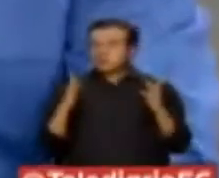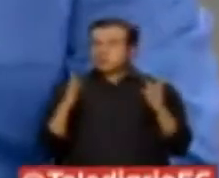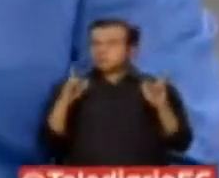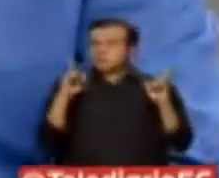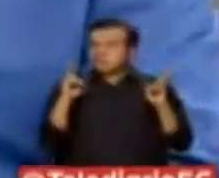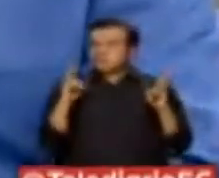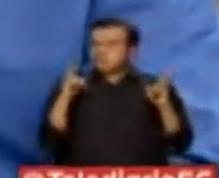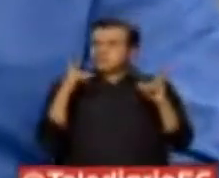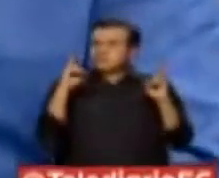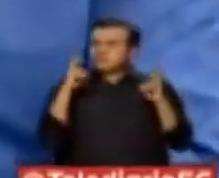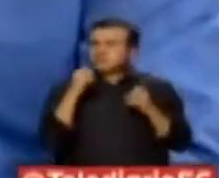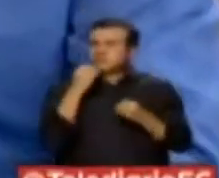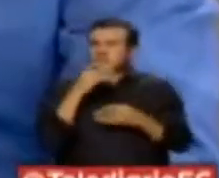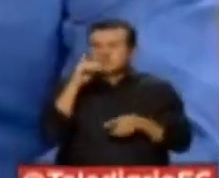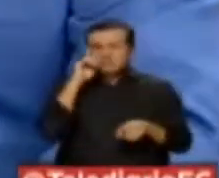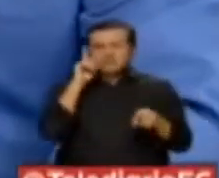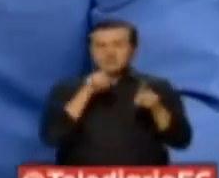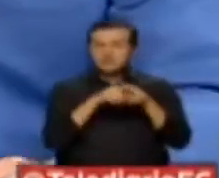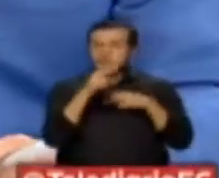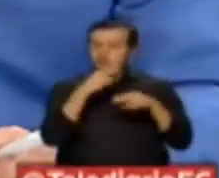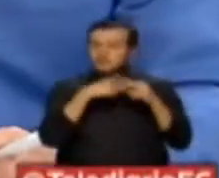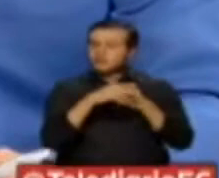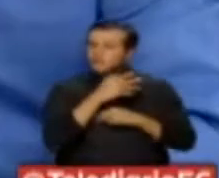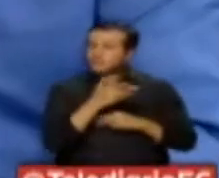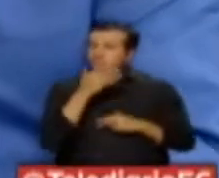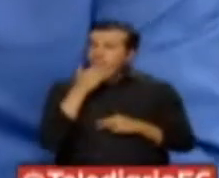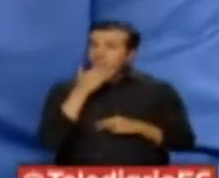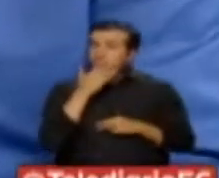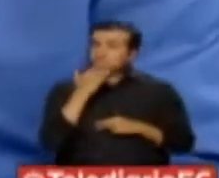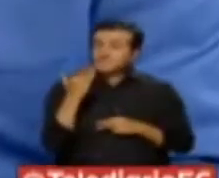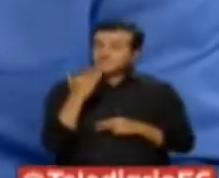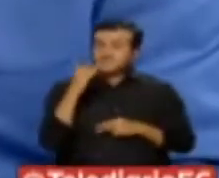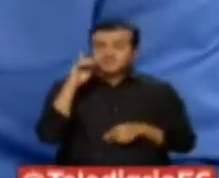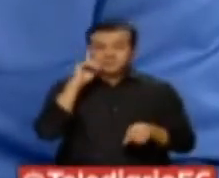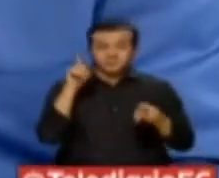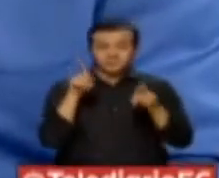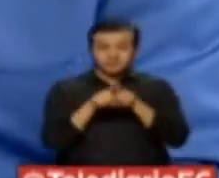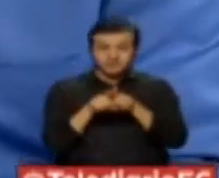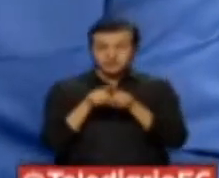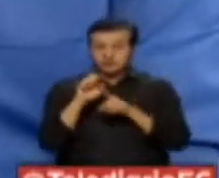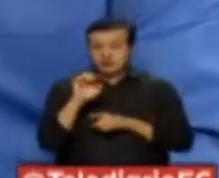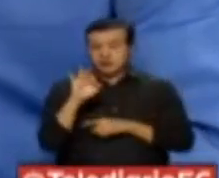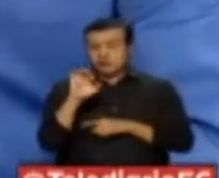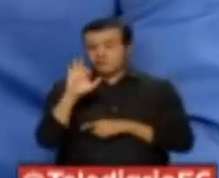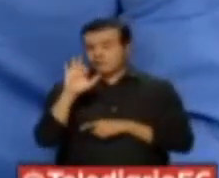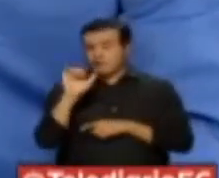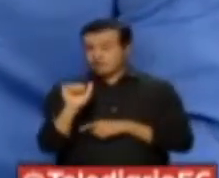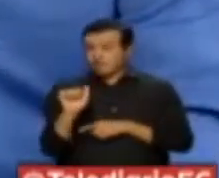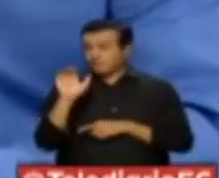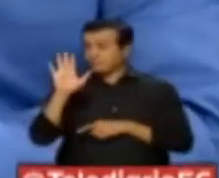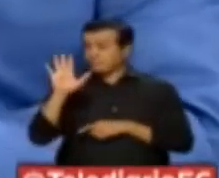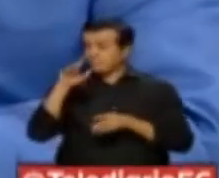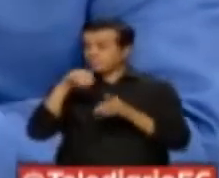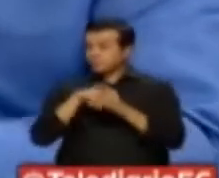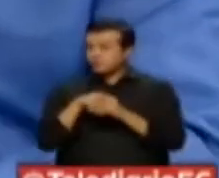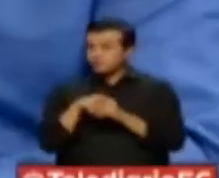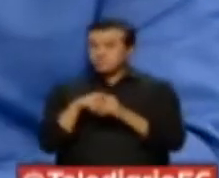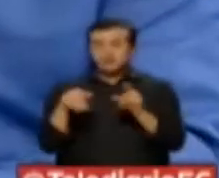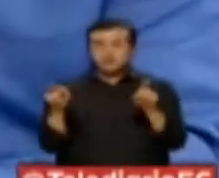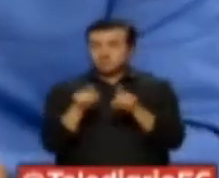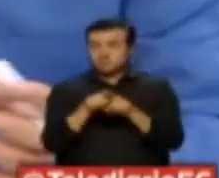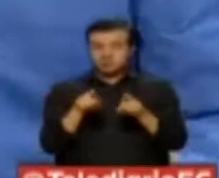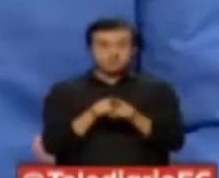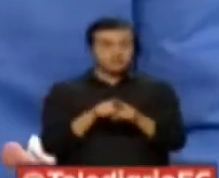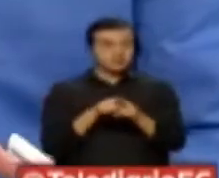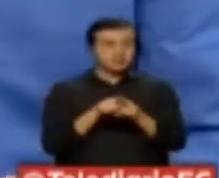particularidad de los acuerdos comerciales el acuerdo suscrito con con la ecta es tienen las mismas